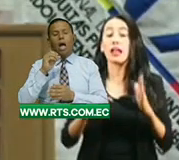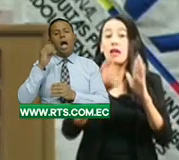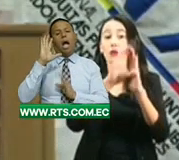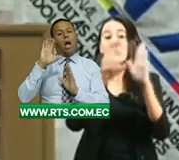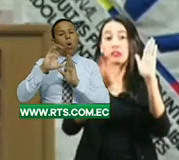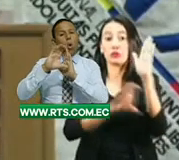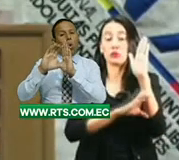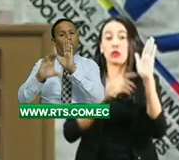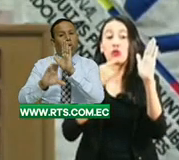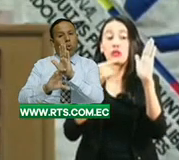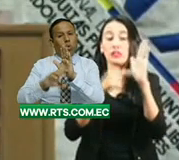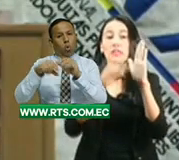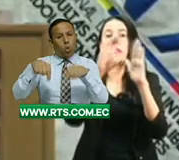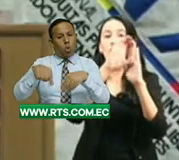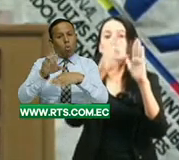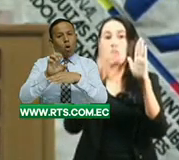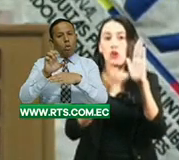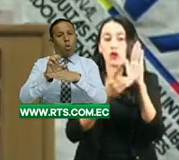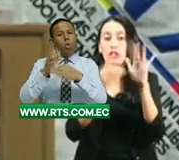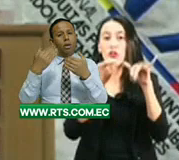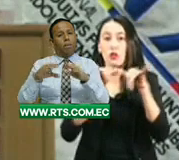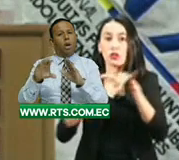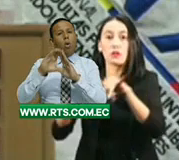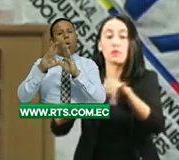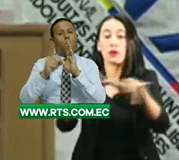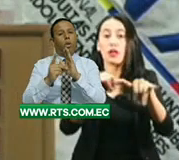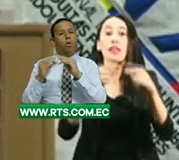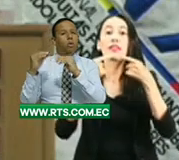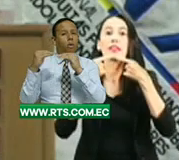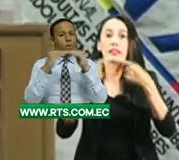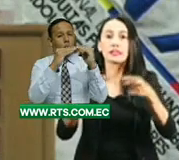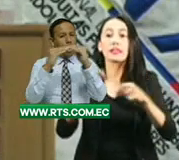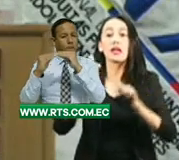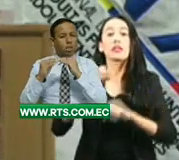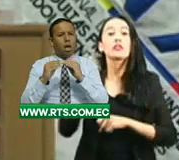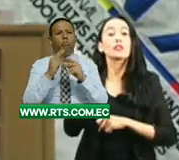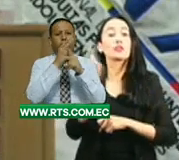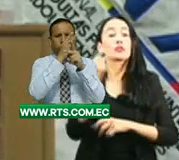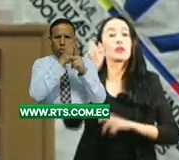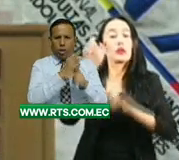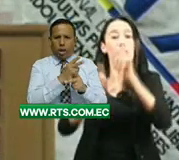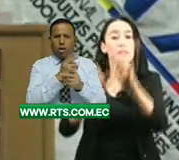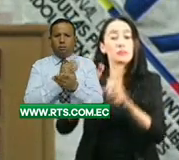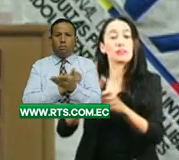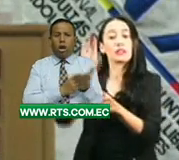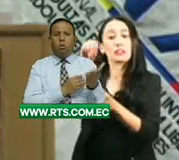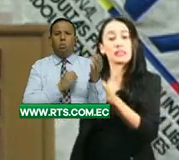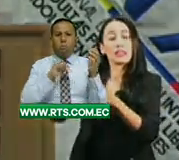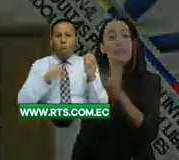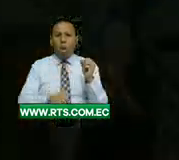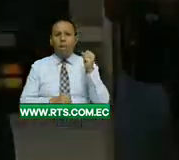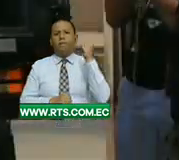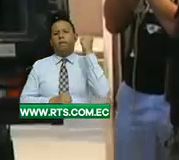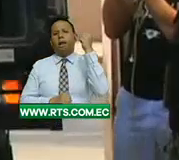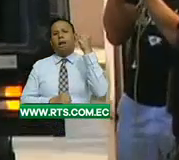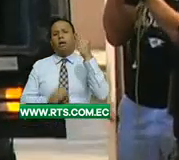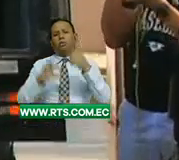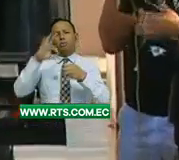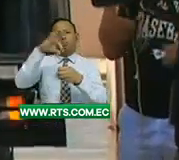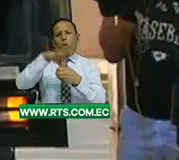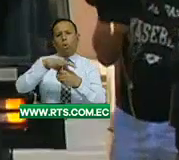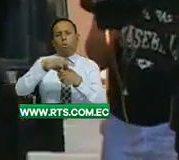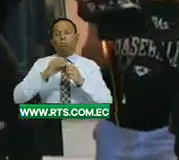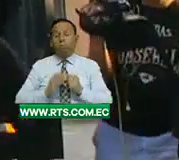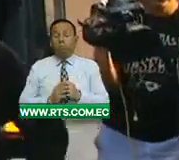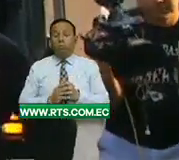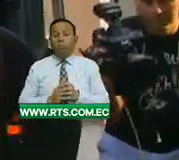de la Democracia amparan con el derecho a ejercer el voto. El traslado se dio en medio del